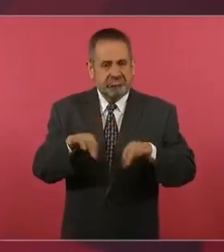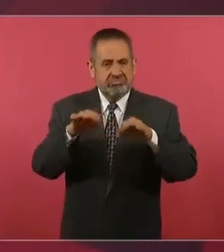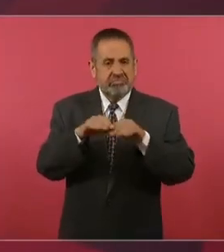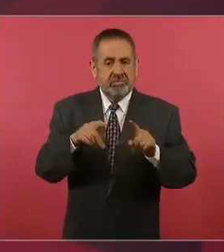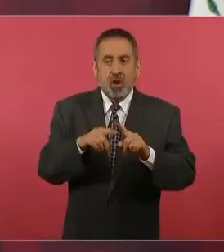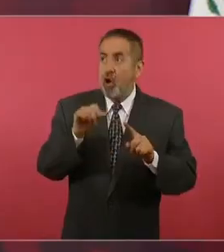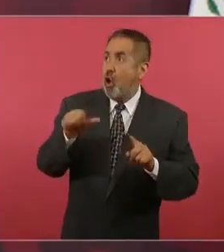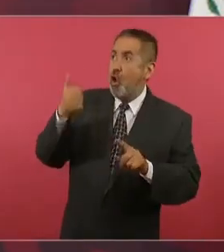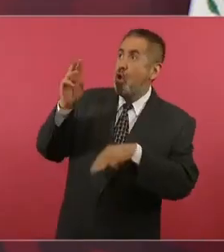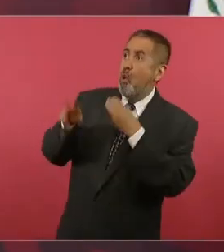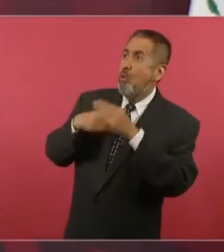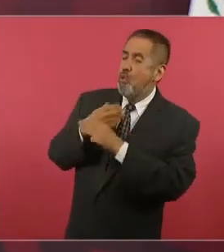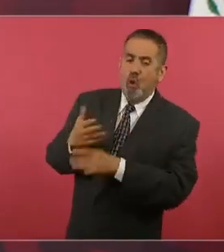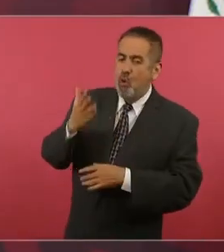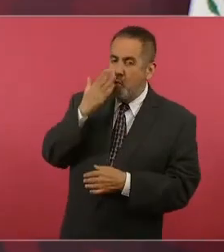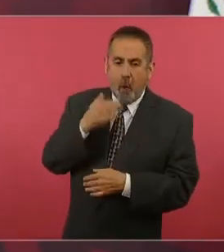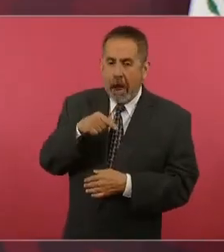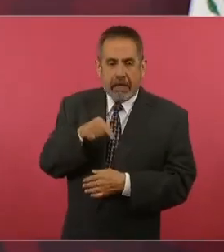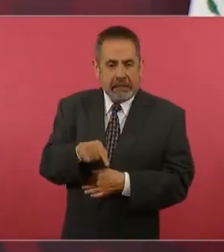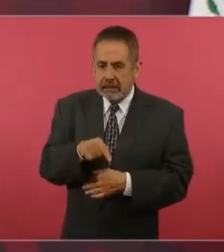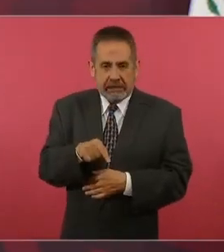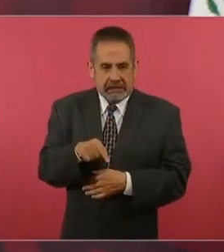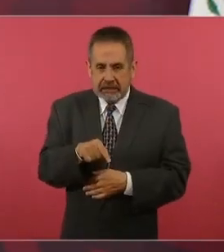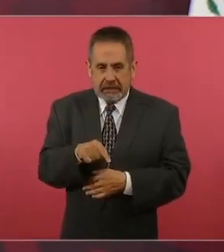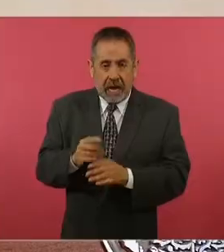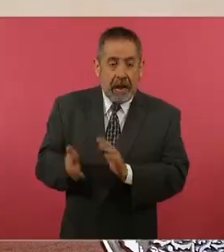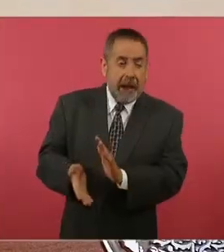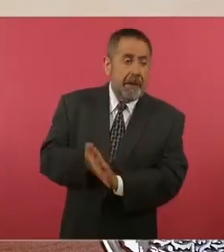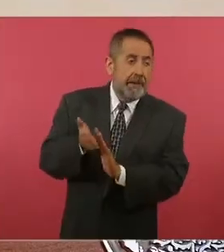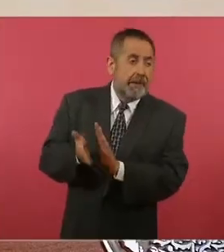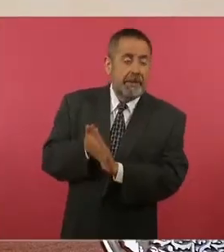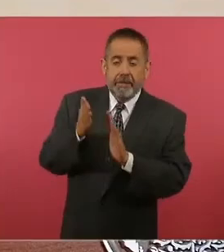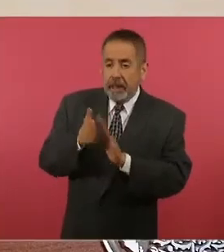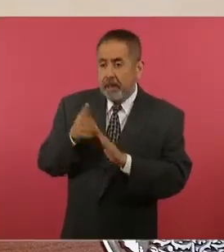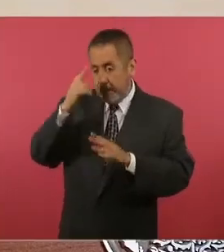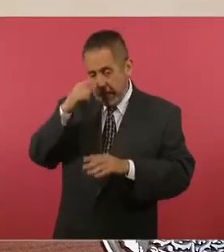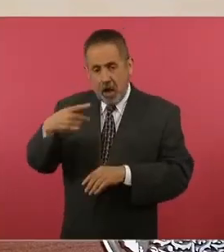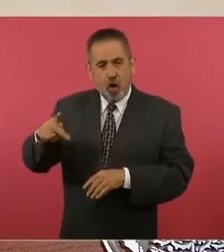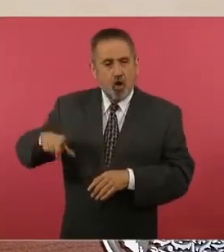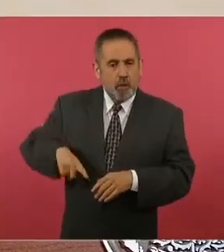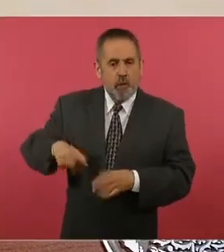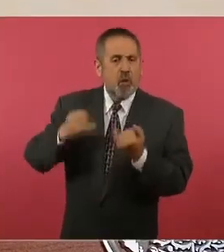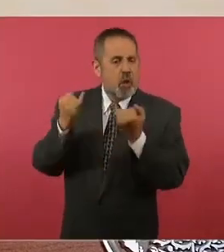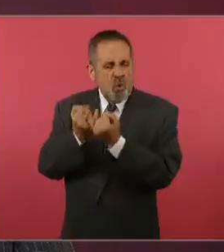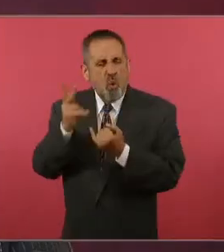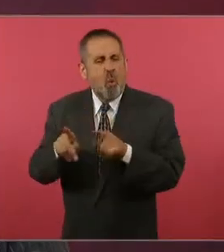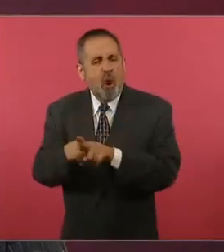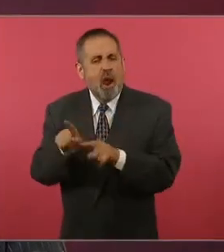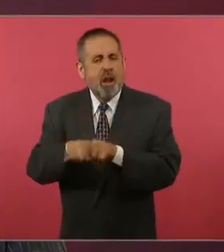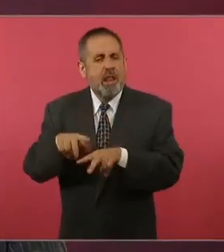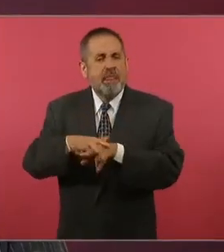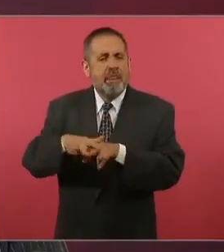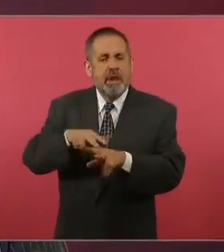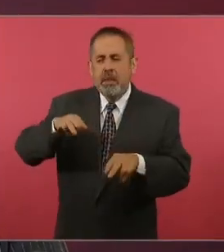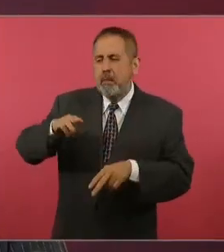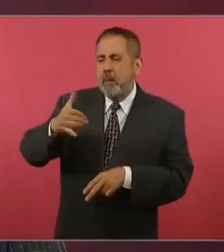en ningún lugar del mundo se está construyendo una obra pública como el Tren Maya.